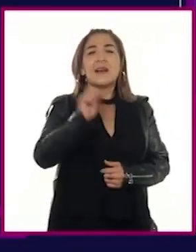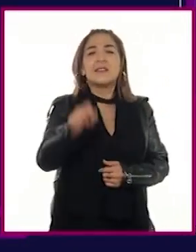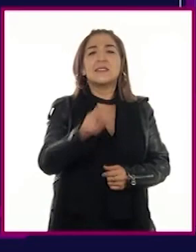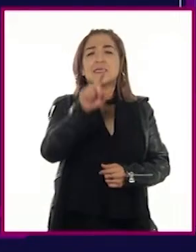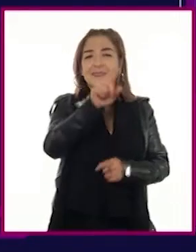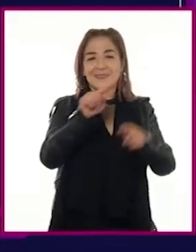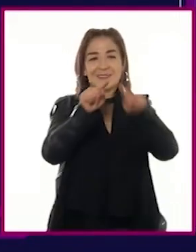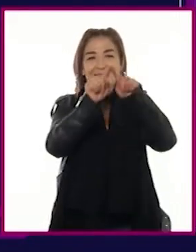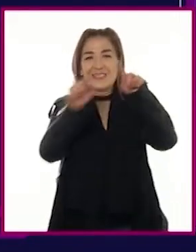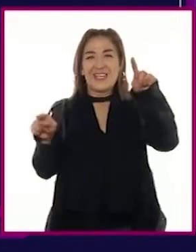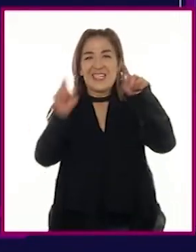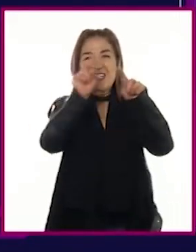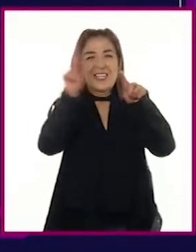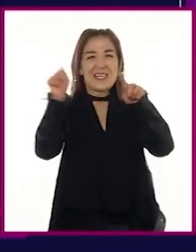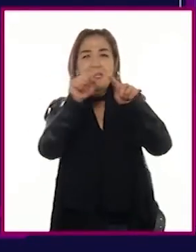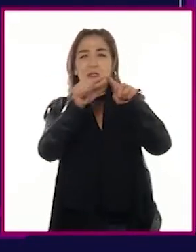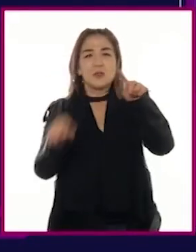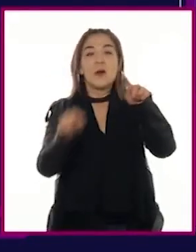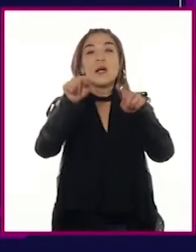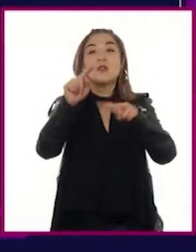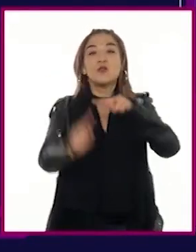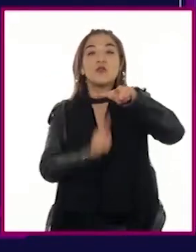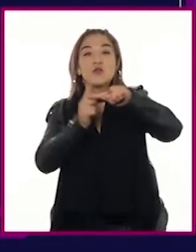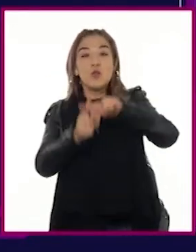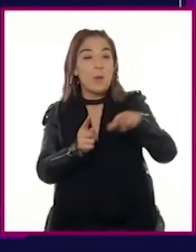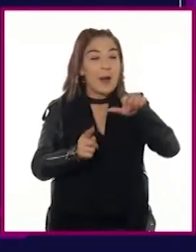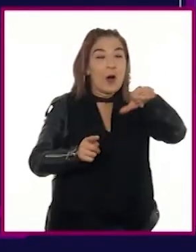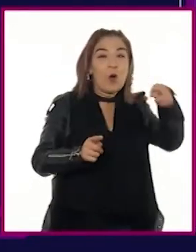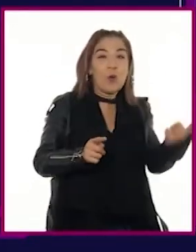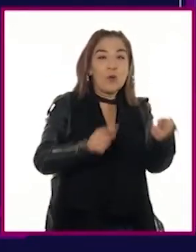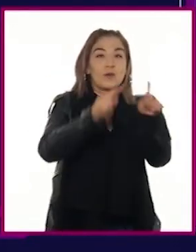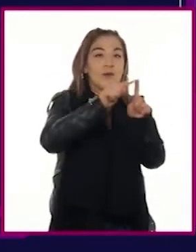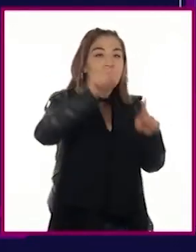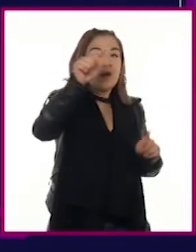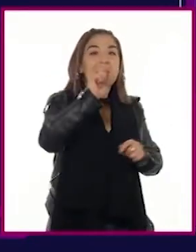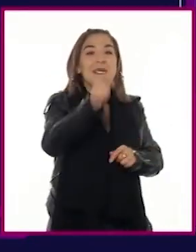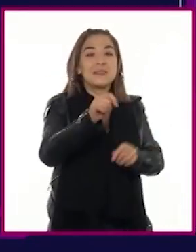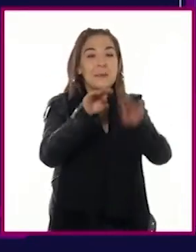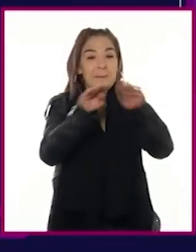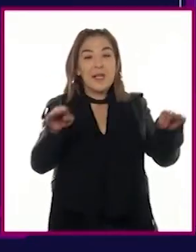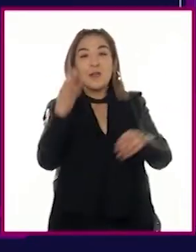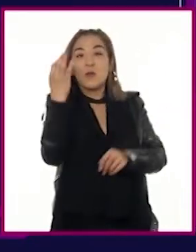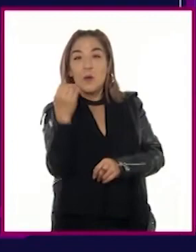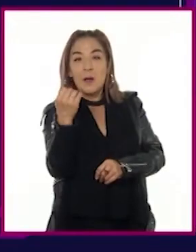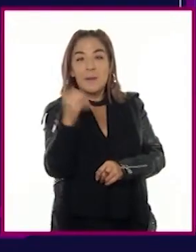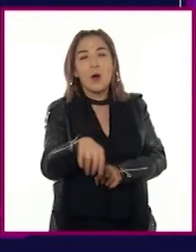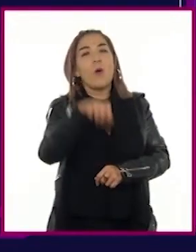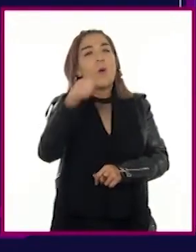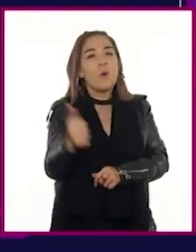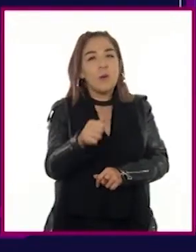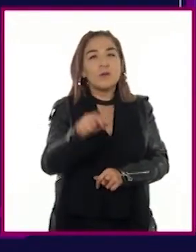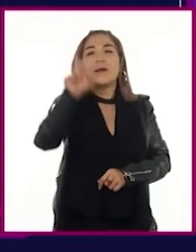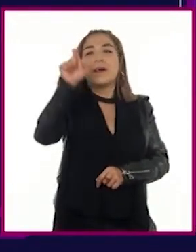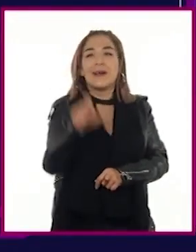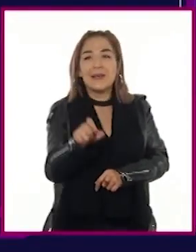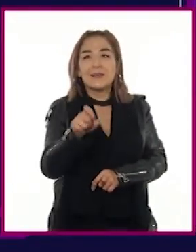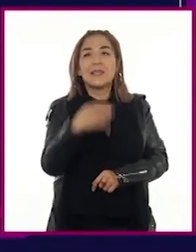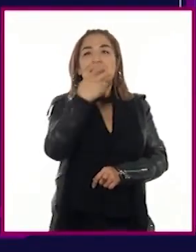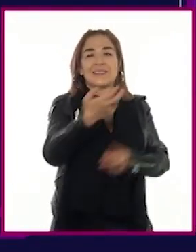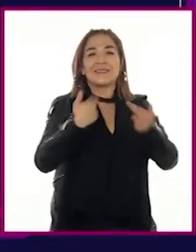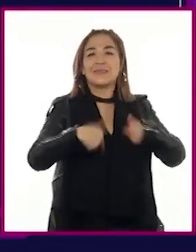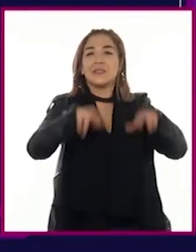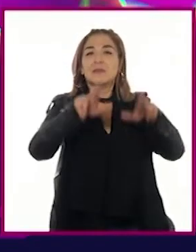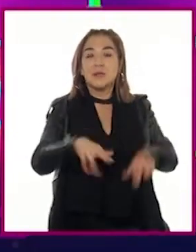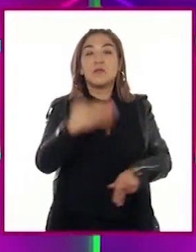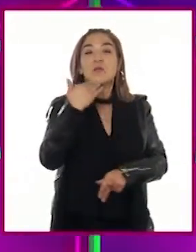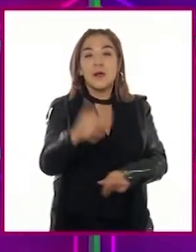del triángulo mayor es la suma de los otros segmentos, uno de medida 9 y otro de medida x, por lo que la expresión